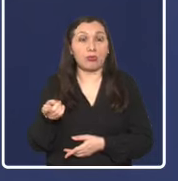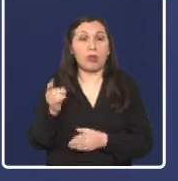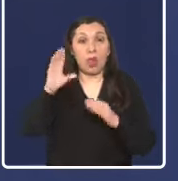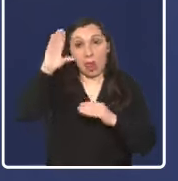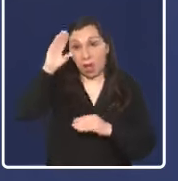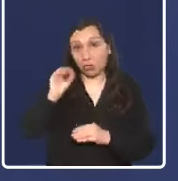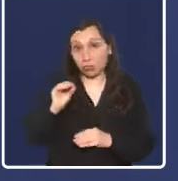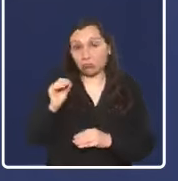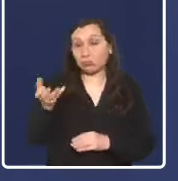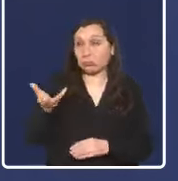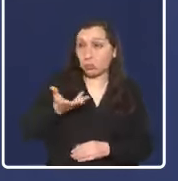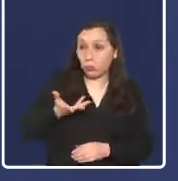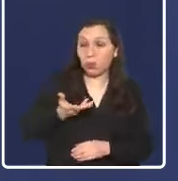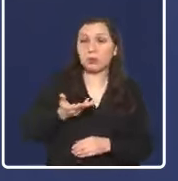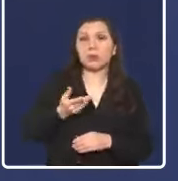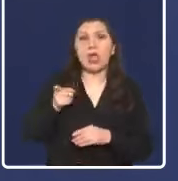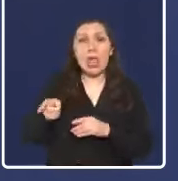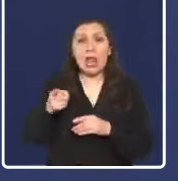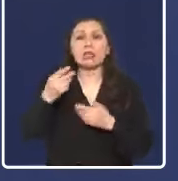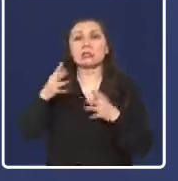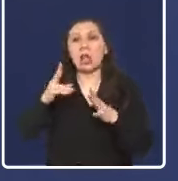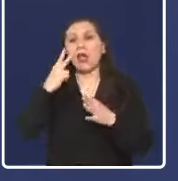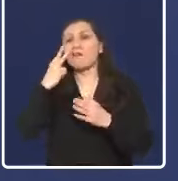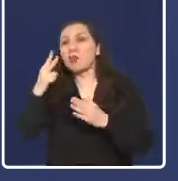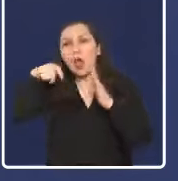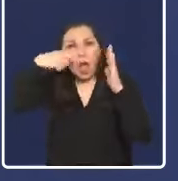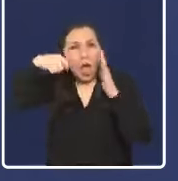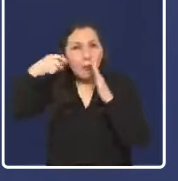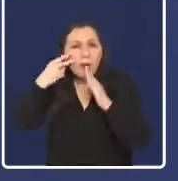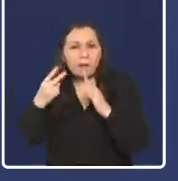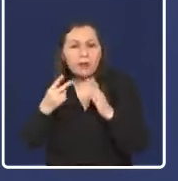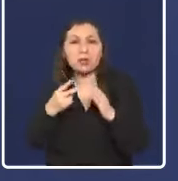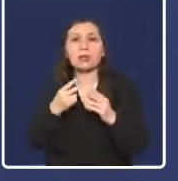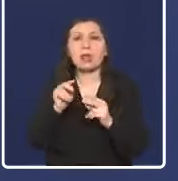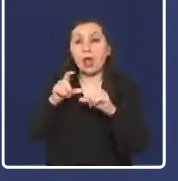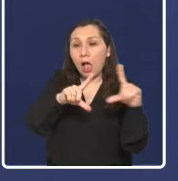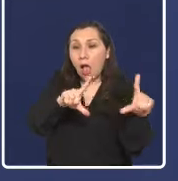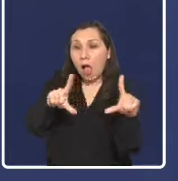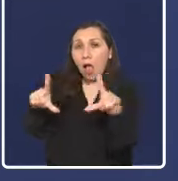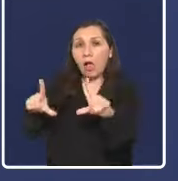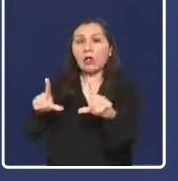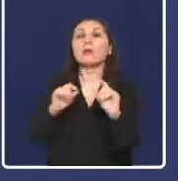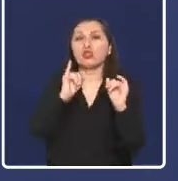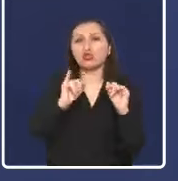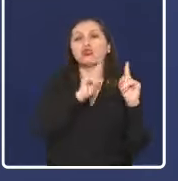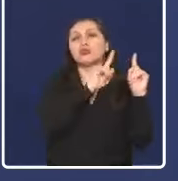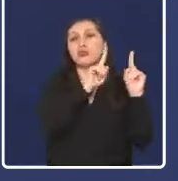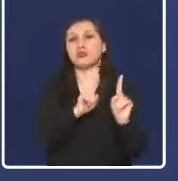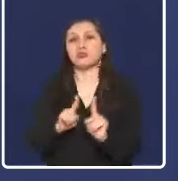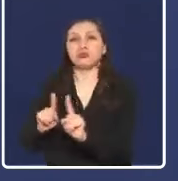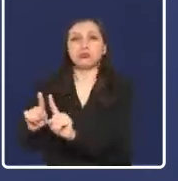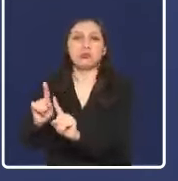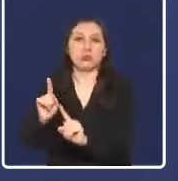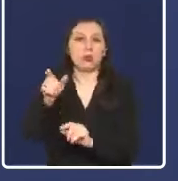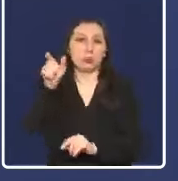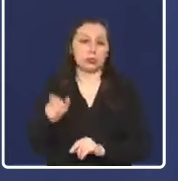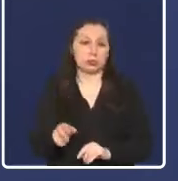en la noche es que había revisado las cámaras y había visto en las cámaras que había llegado con esta persona.